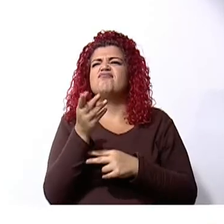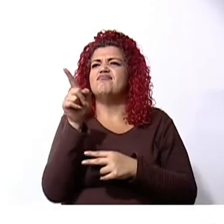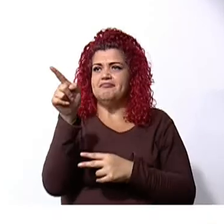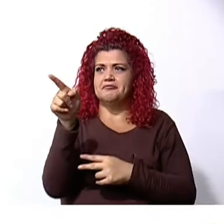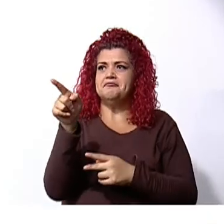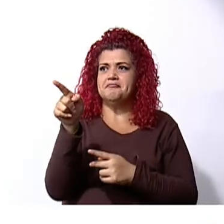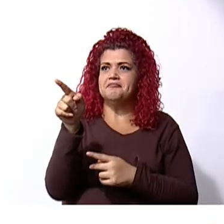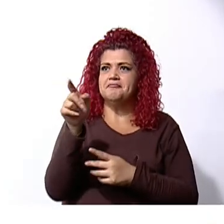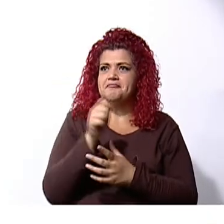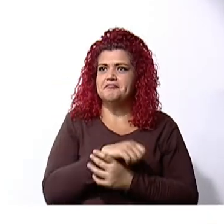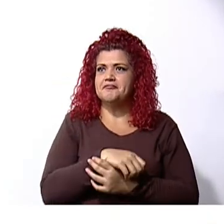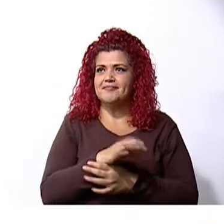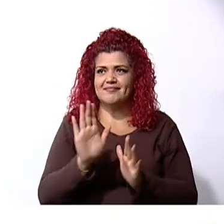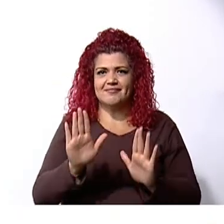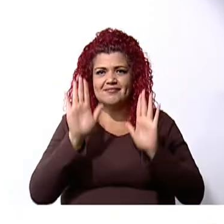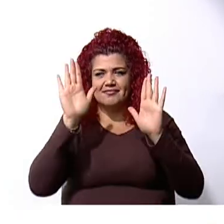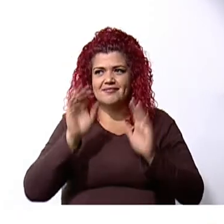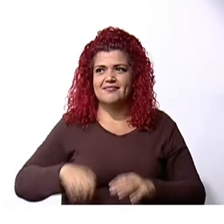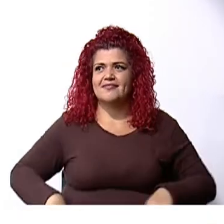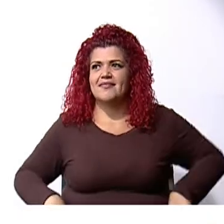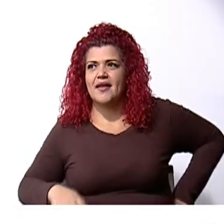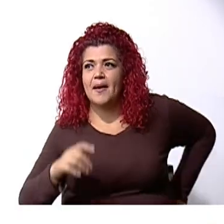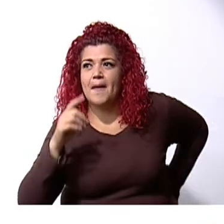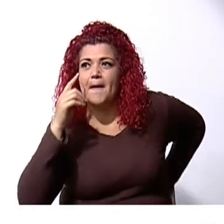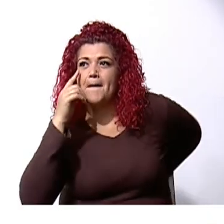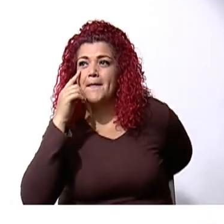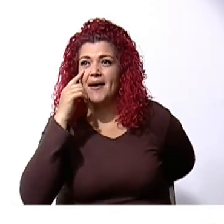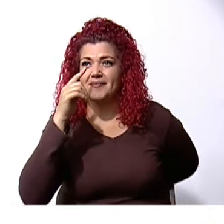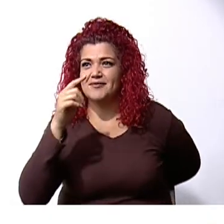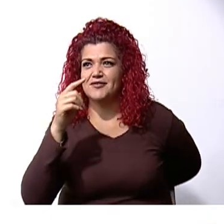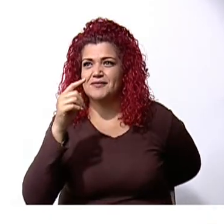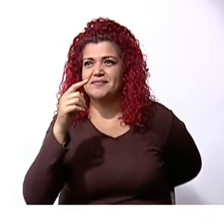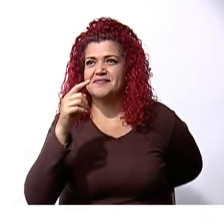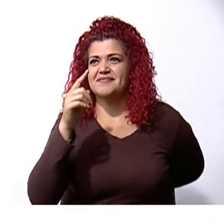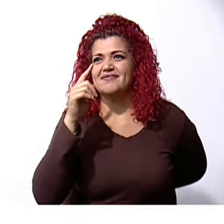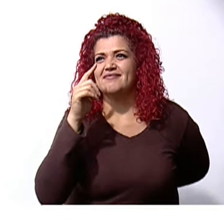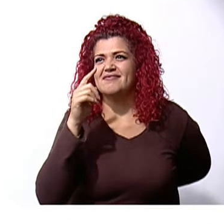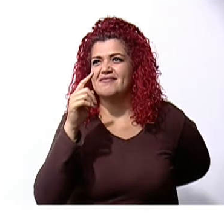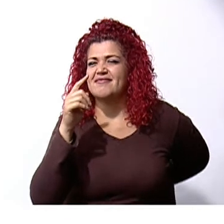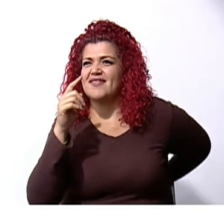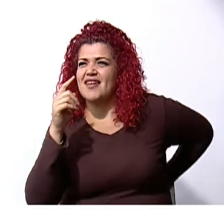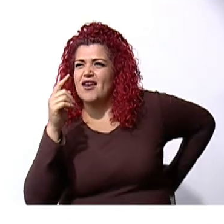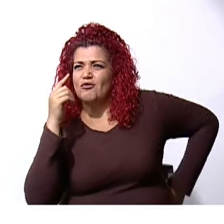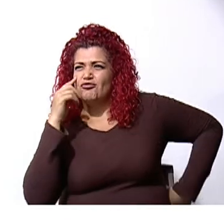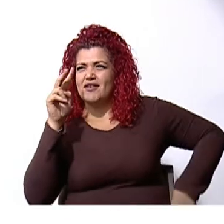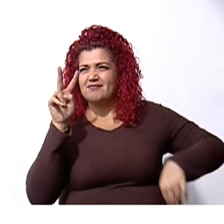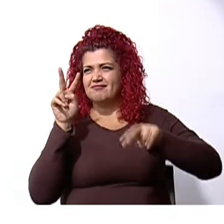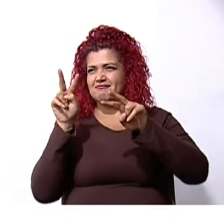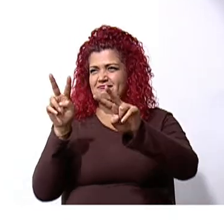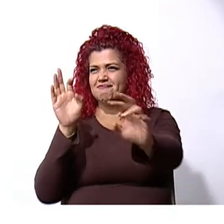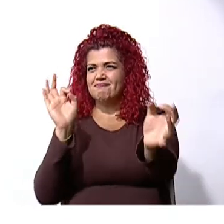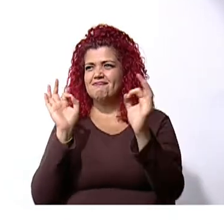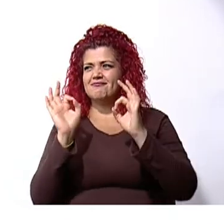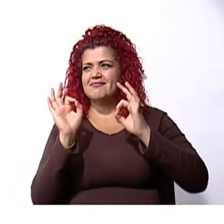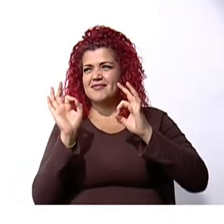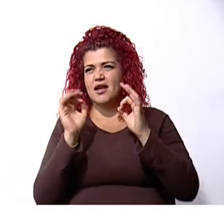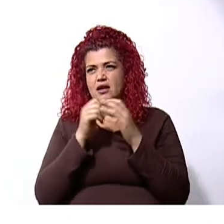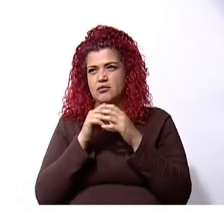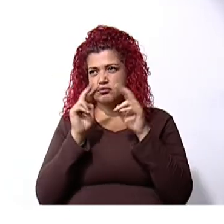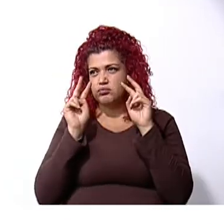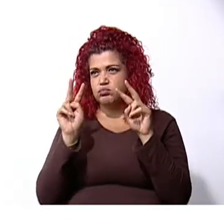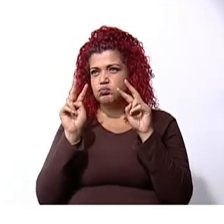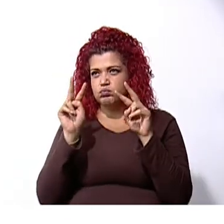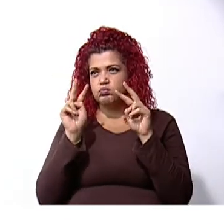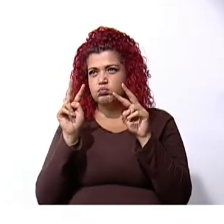Veamos. Excelente. Veamos esa tabla. Necesito que la analicen bien.